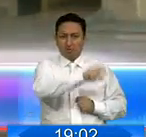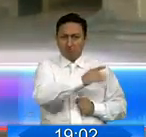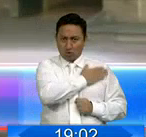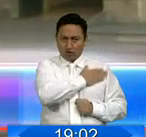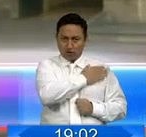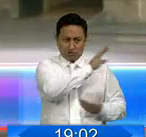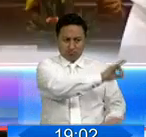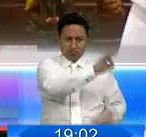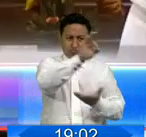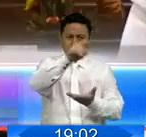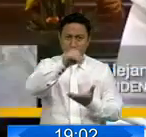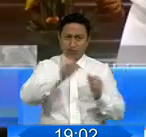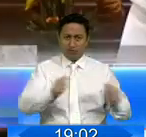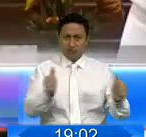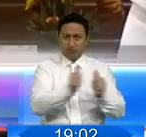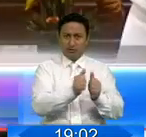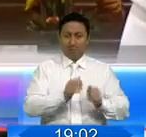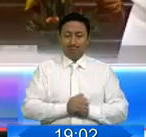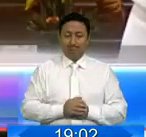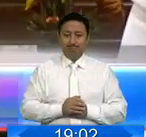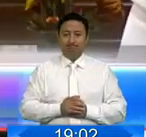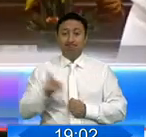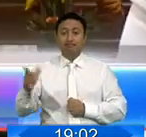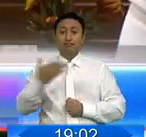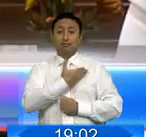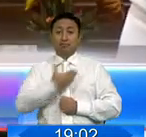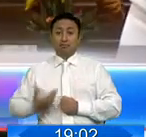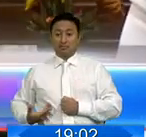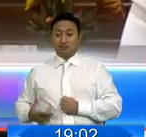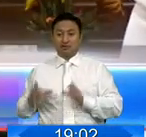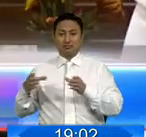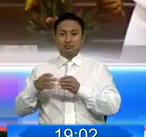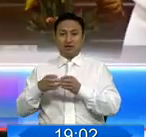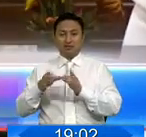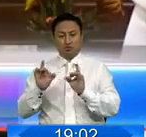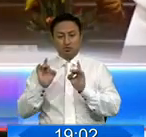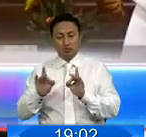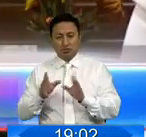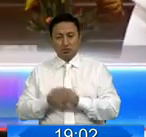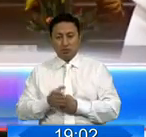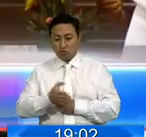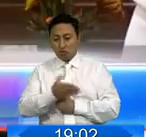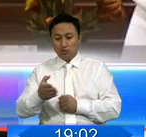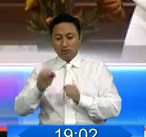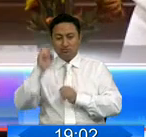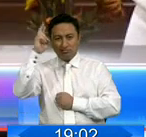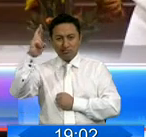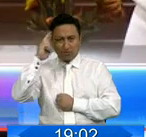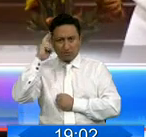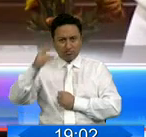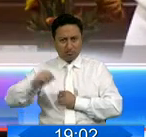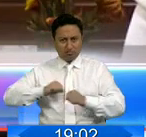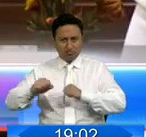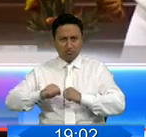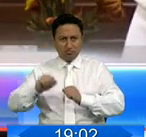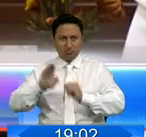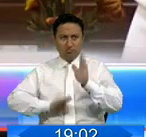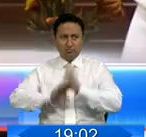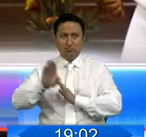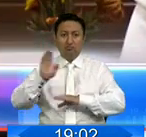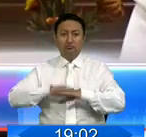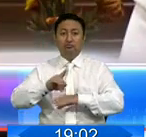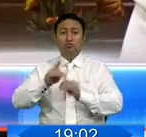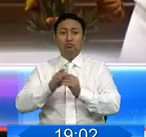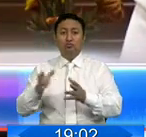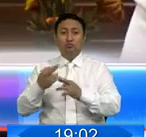que lo acompañe. Al presidente y al gabinete les deseo que la razón también les acompañe en el ejercicio de sus delicadas funciones